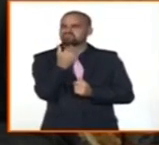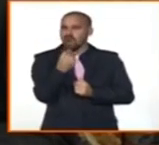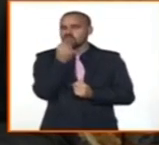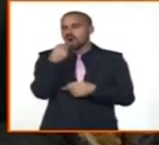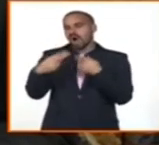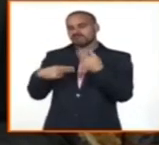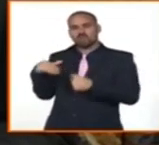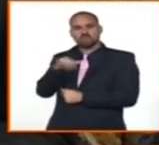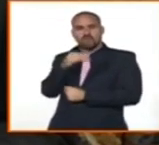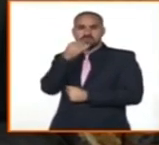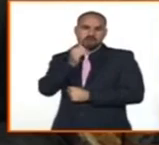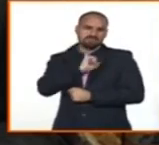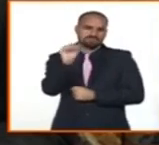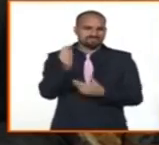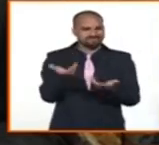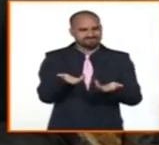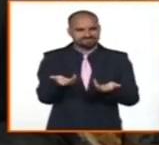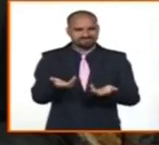que trabajar con un concepto